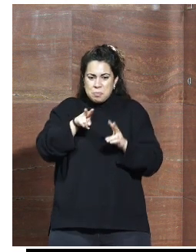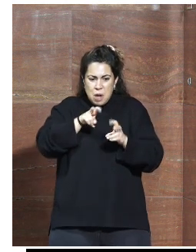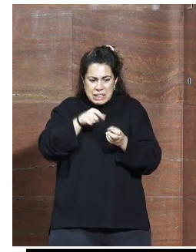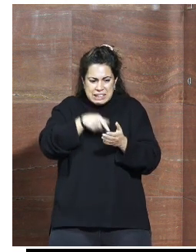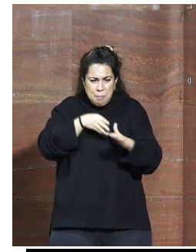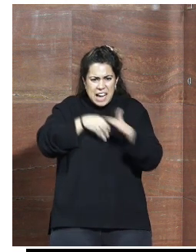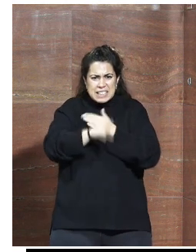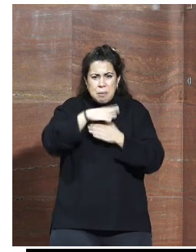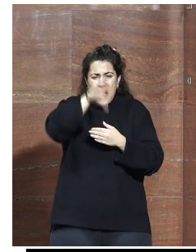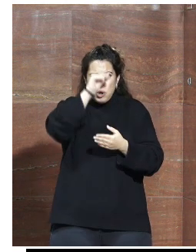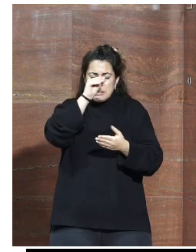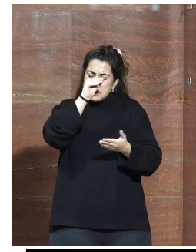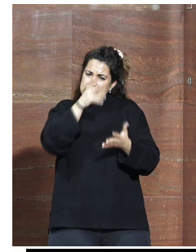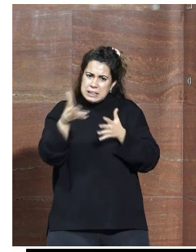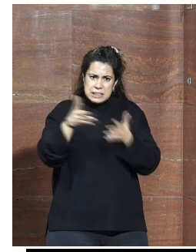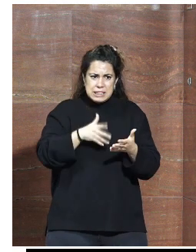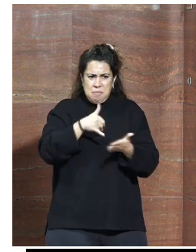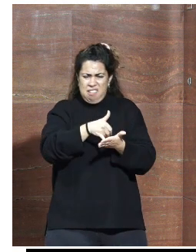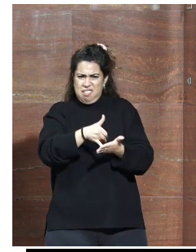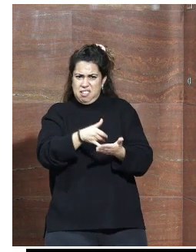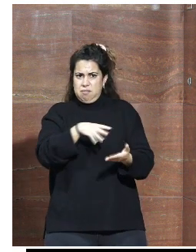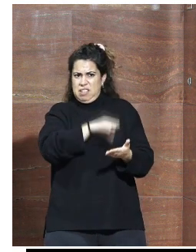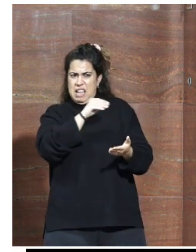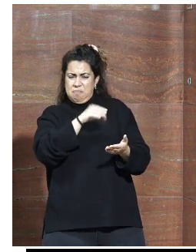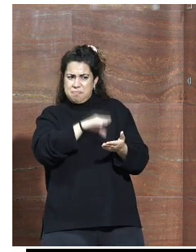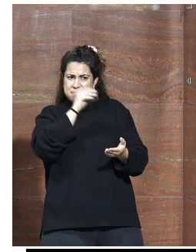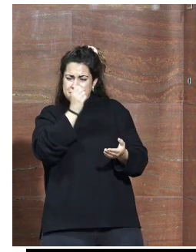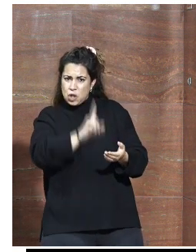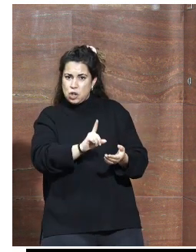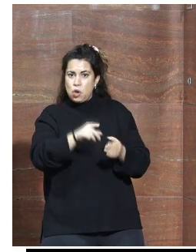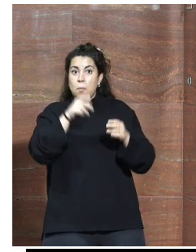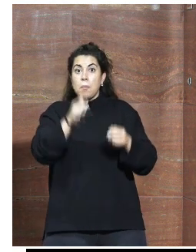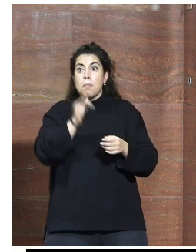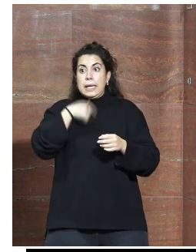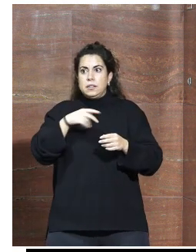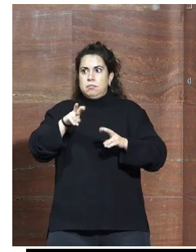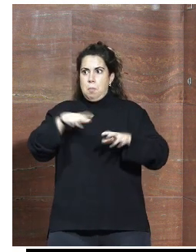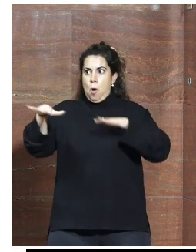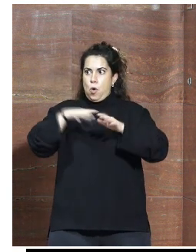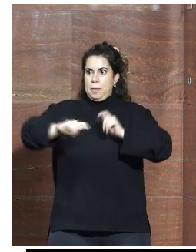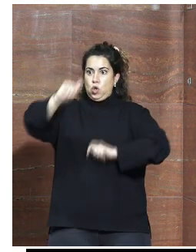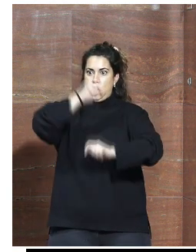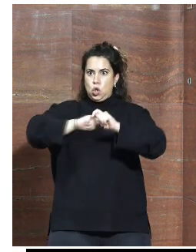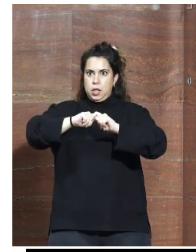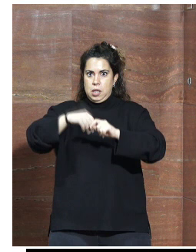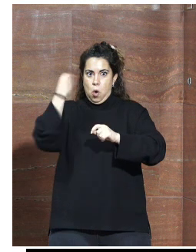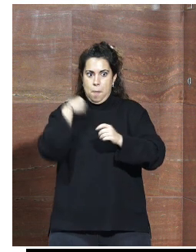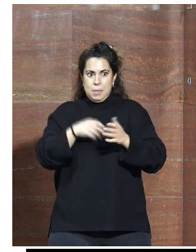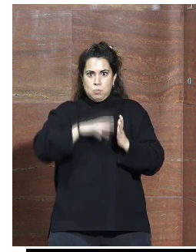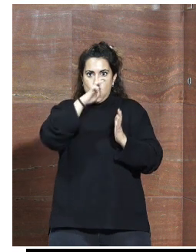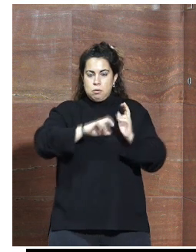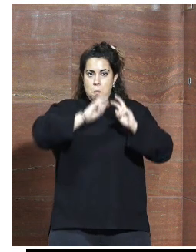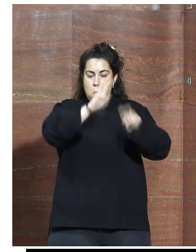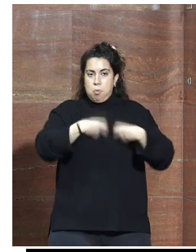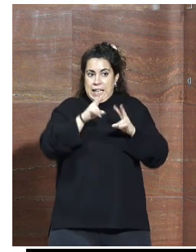accesibilidad cognitiva, ¿no? Y ha sido todo un hito también para el movimiento asociativo que este hecho ocurra, ¿no? Por eso estamos